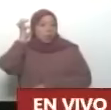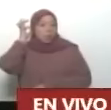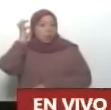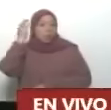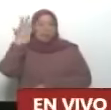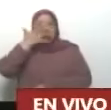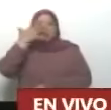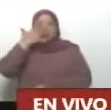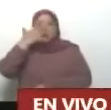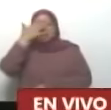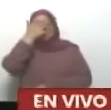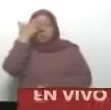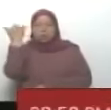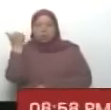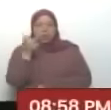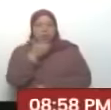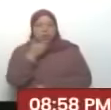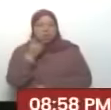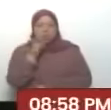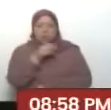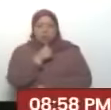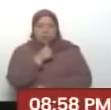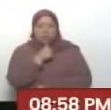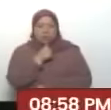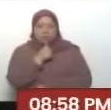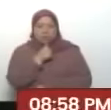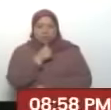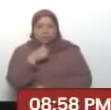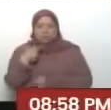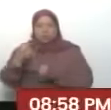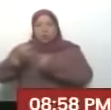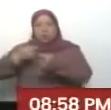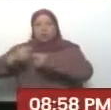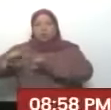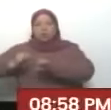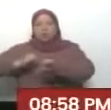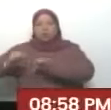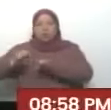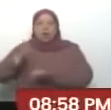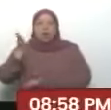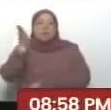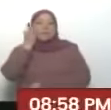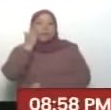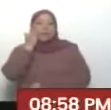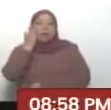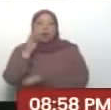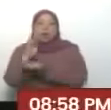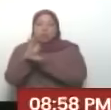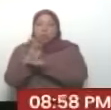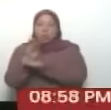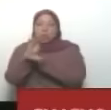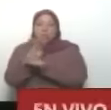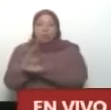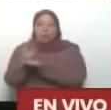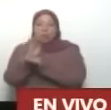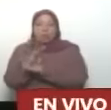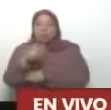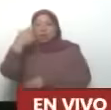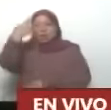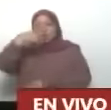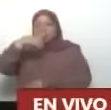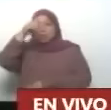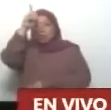Eusenis del Mar es coordinadora del movimiento de madres cuidadoras de la